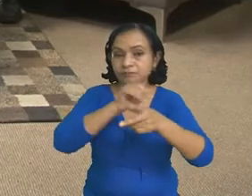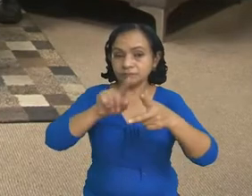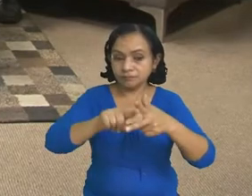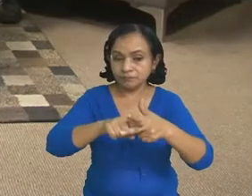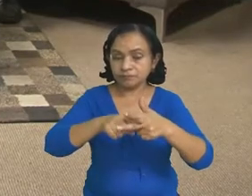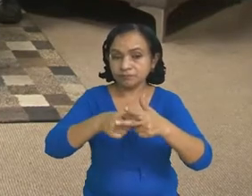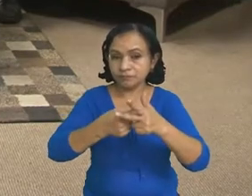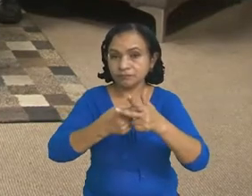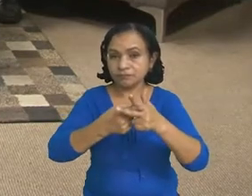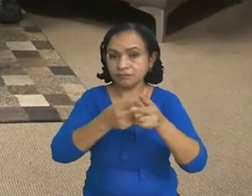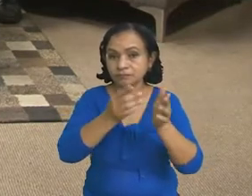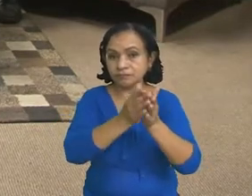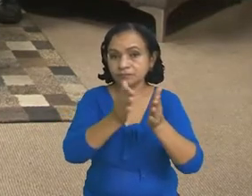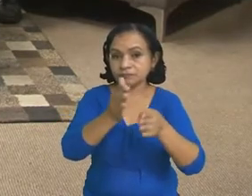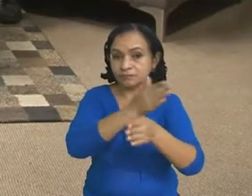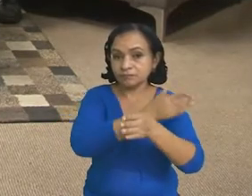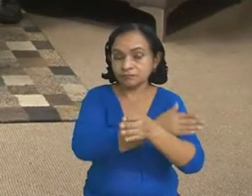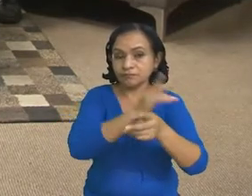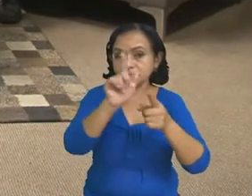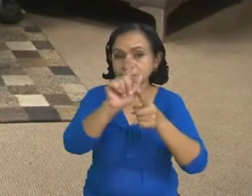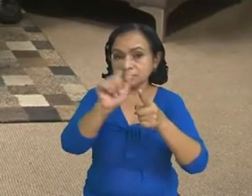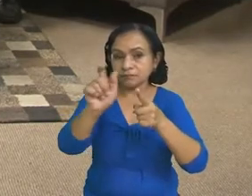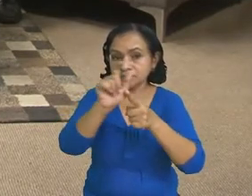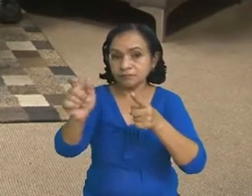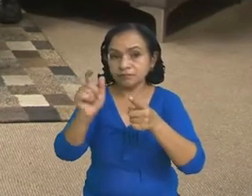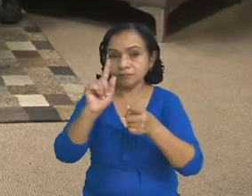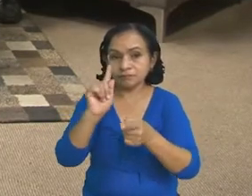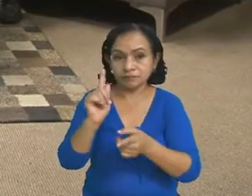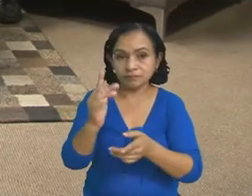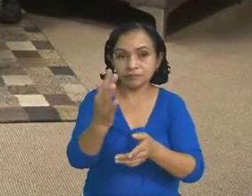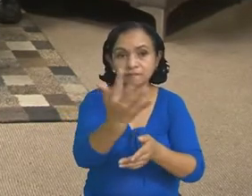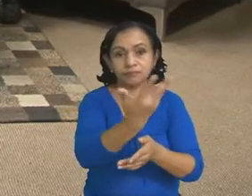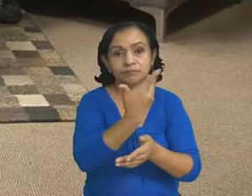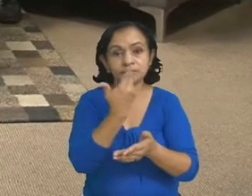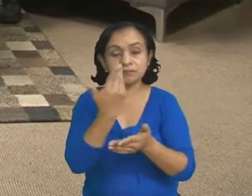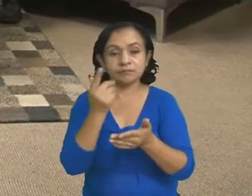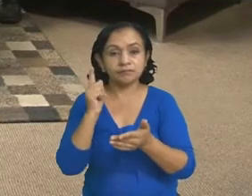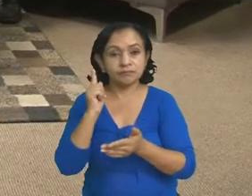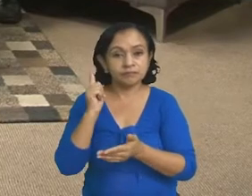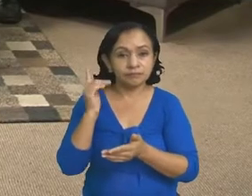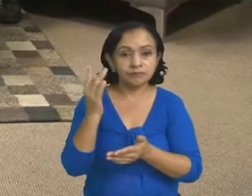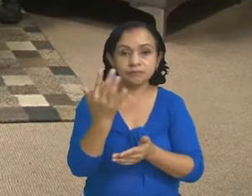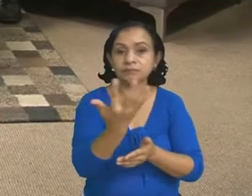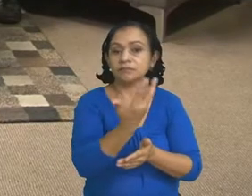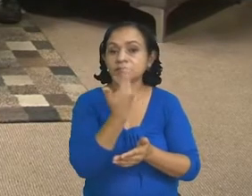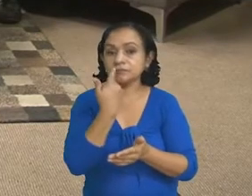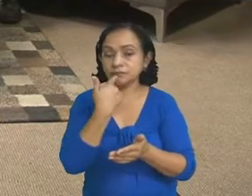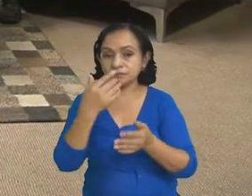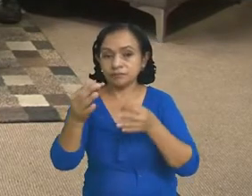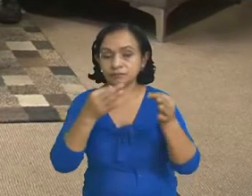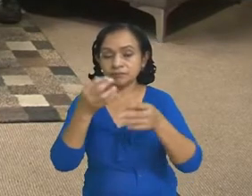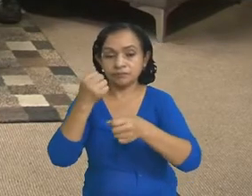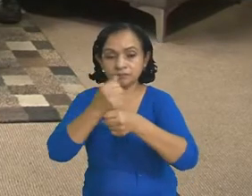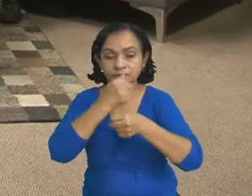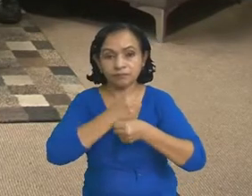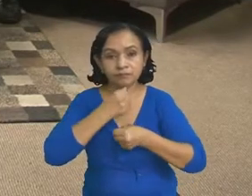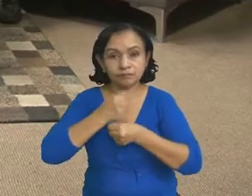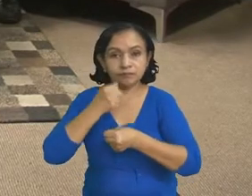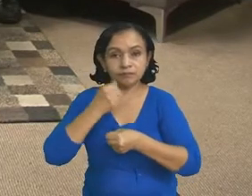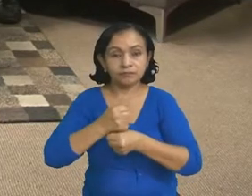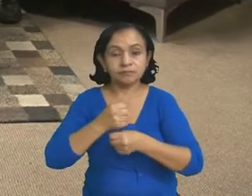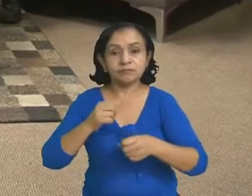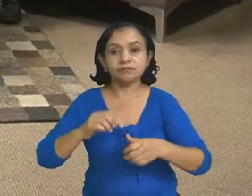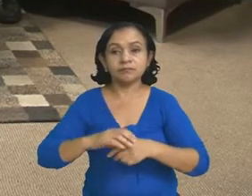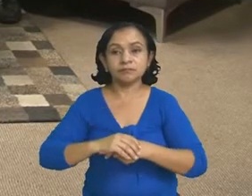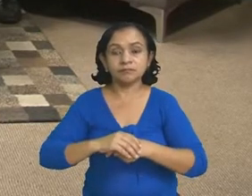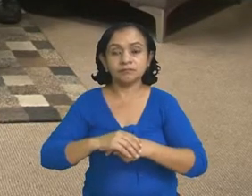diario, tenemos que haber preparado de hace varios meses todo ese flujo, como dices vos, todo ese flujo de trabajo para